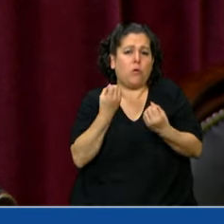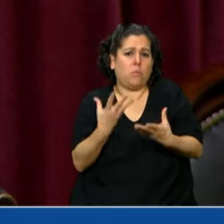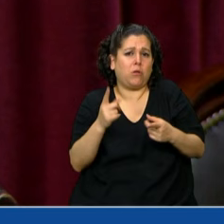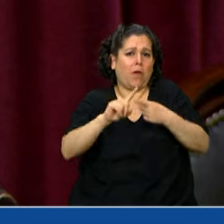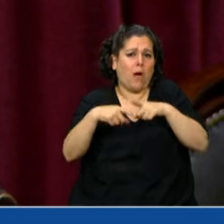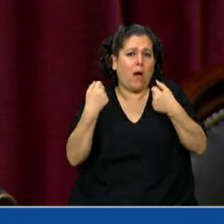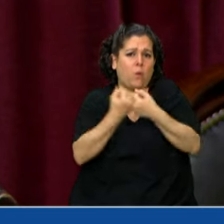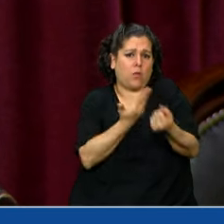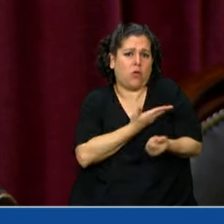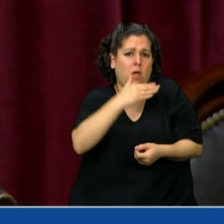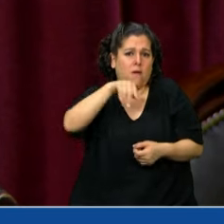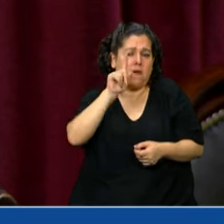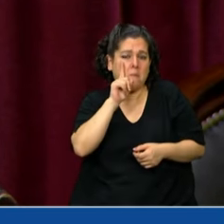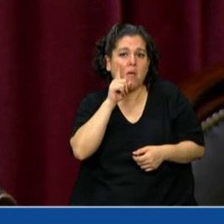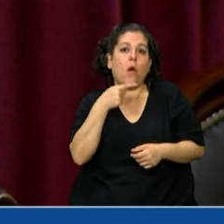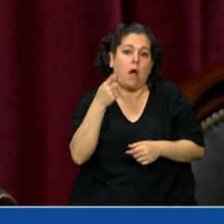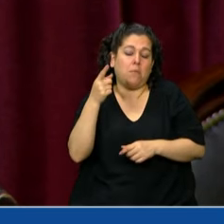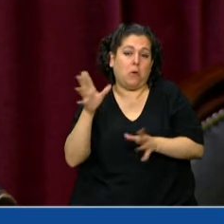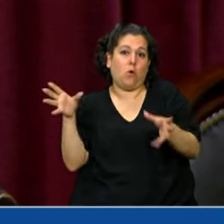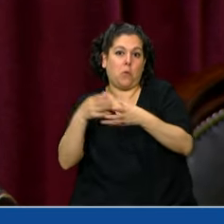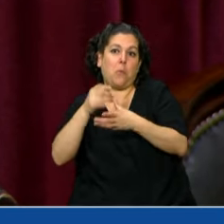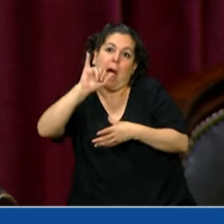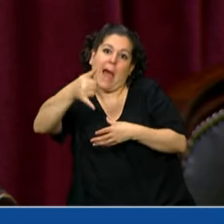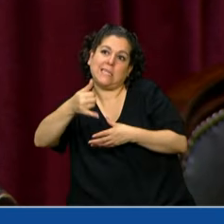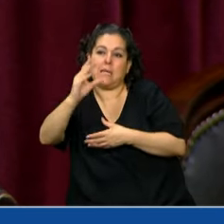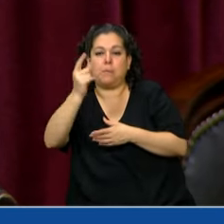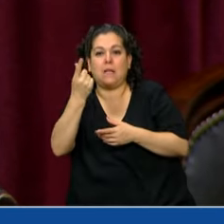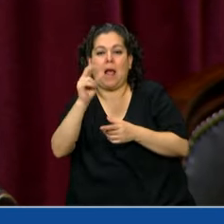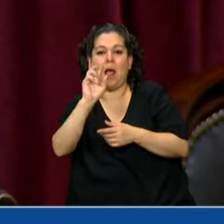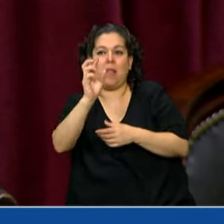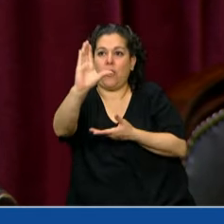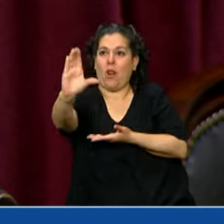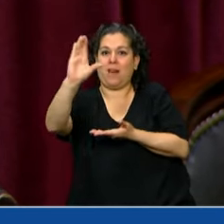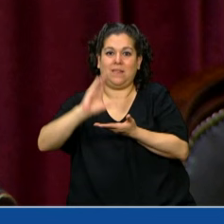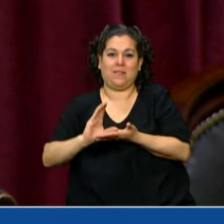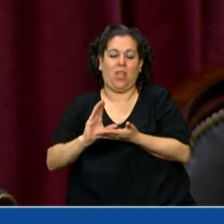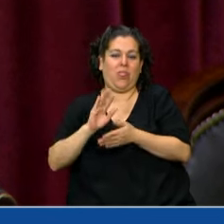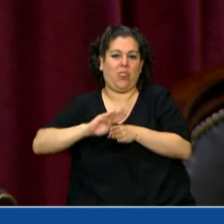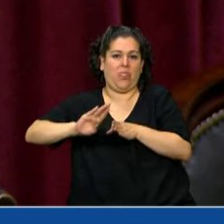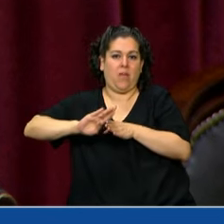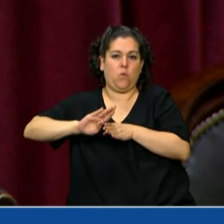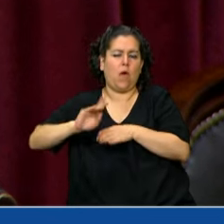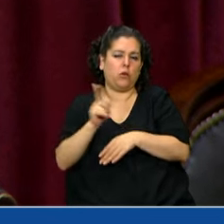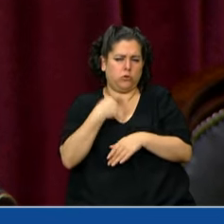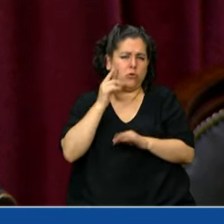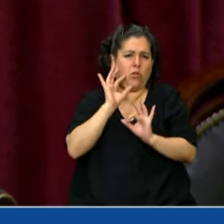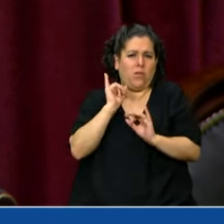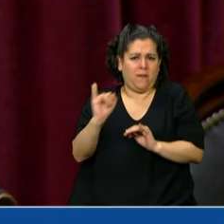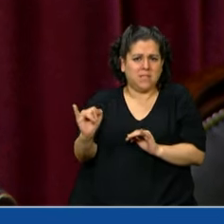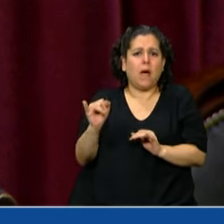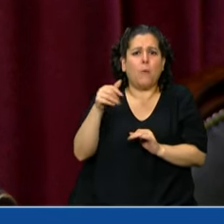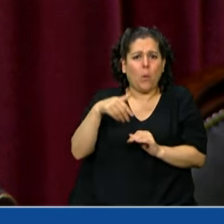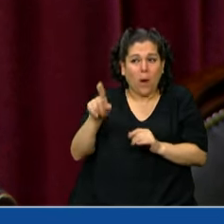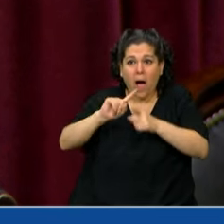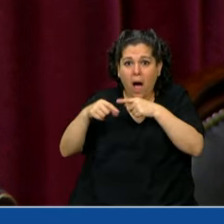internacional los que tomaron la deuda y los que votaron porque todos votaron ese acuerdo que dijimos que era inflacionario votaron ese